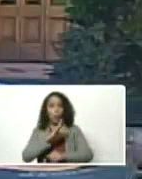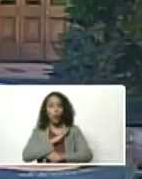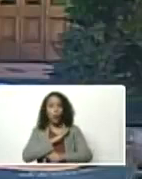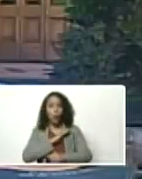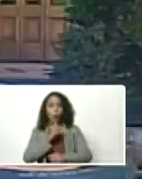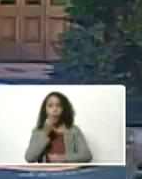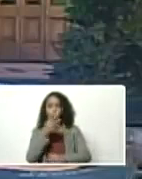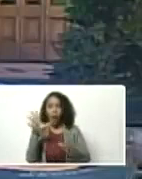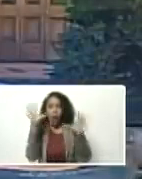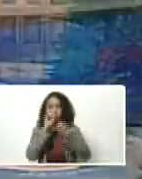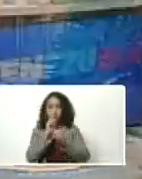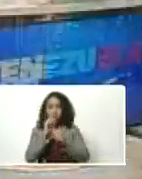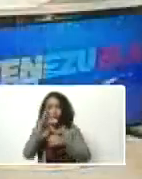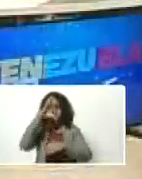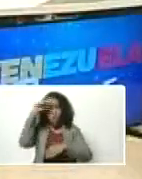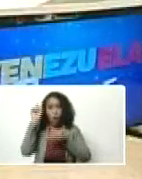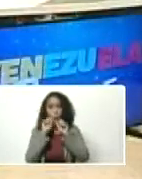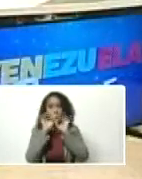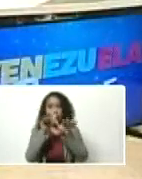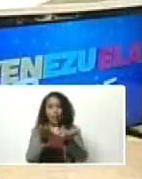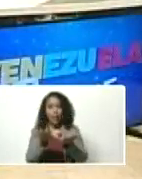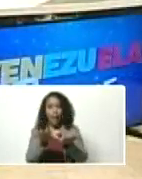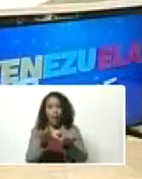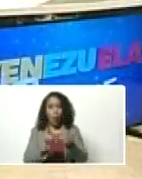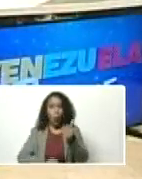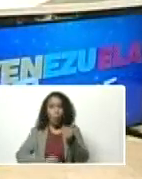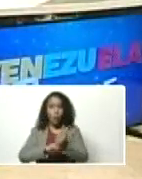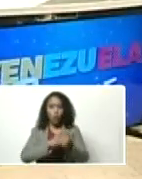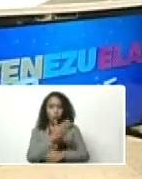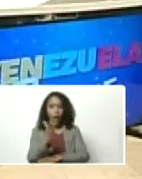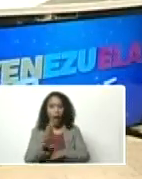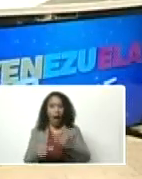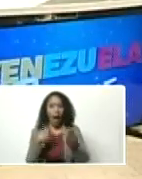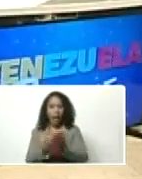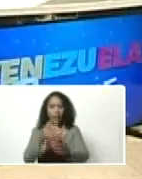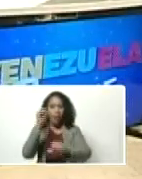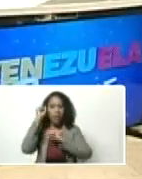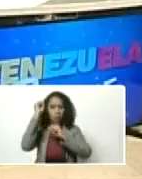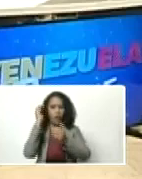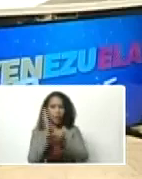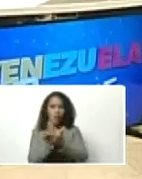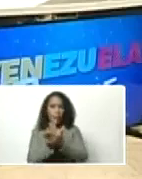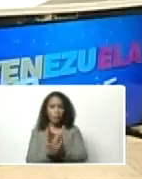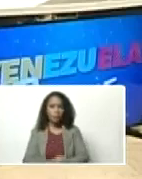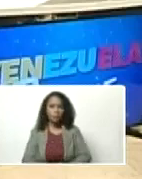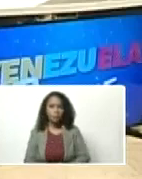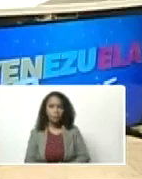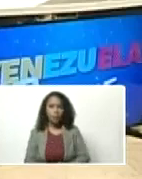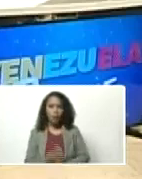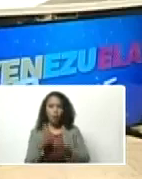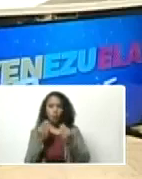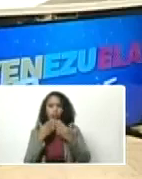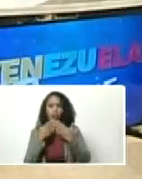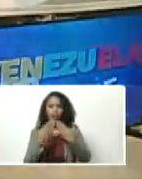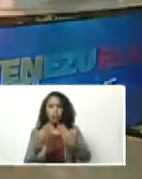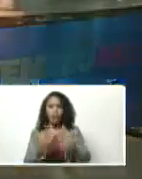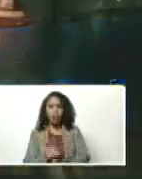Buenas noches, pues. Que Dios los bendiga, los favorezca. Hasta la victoria siempre. Muchas gracias.